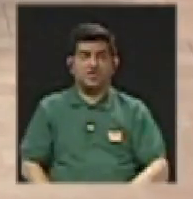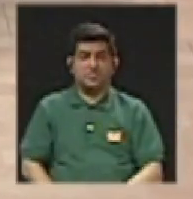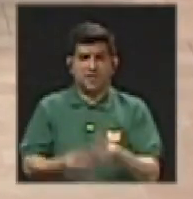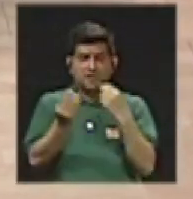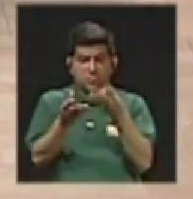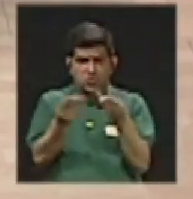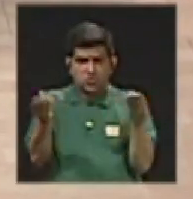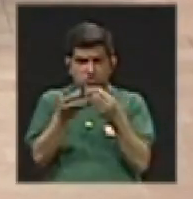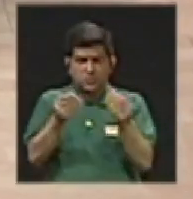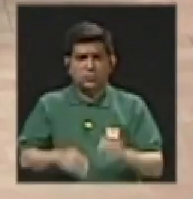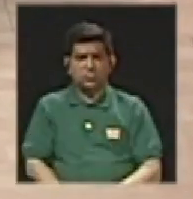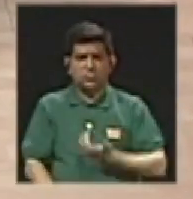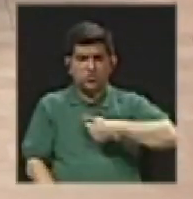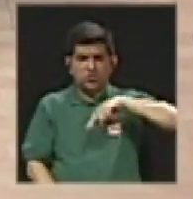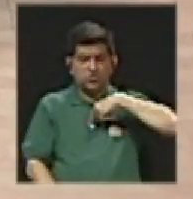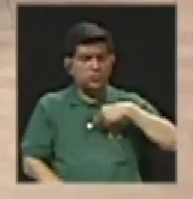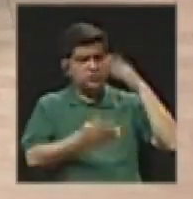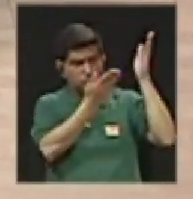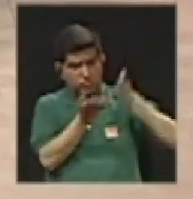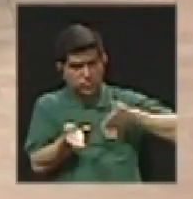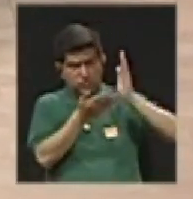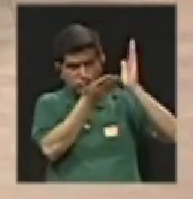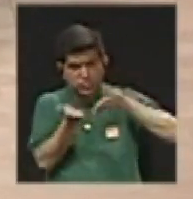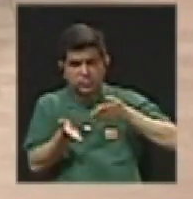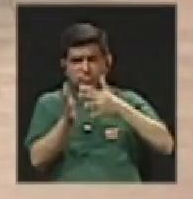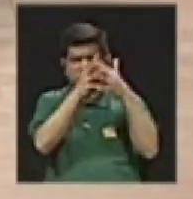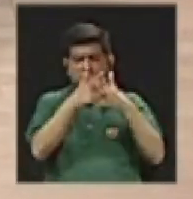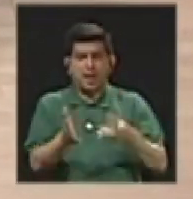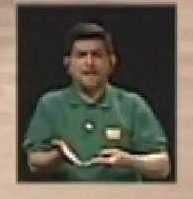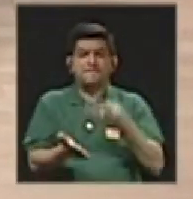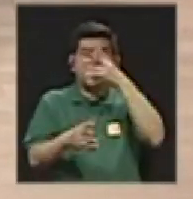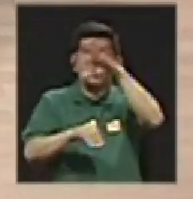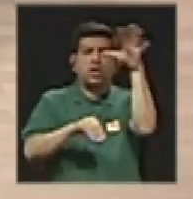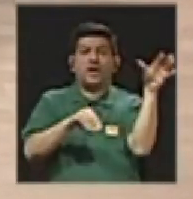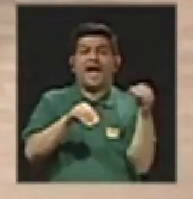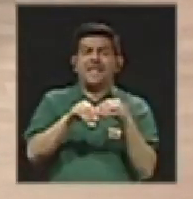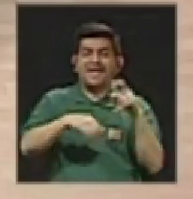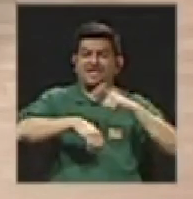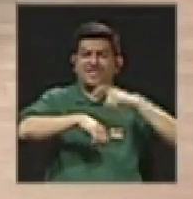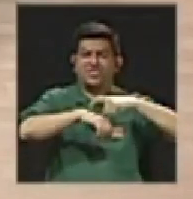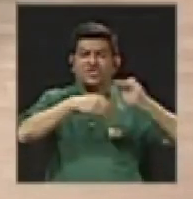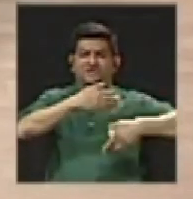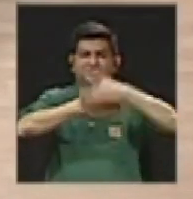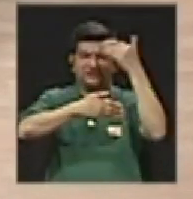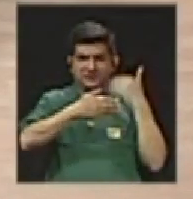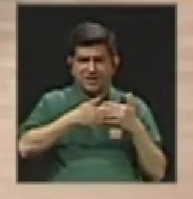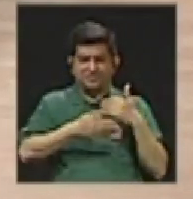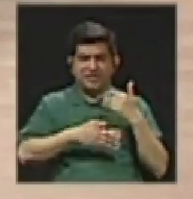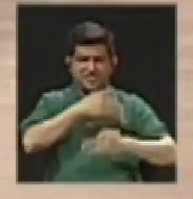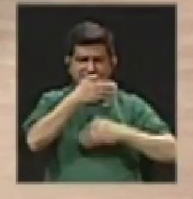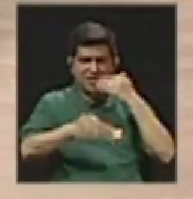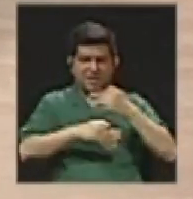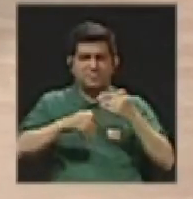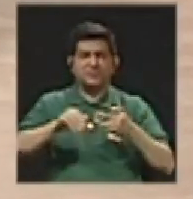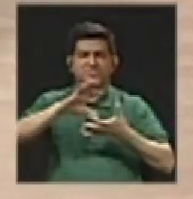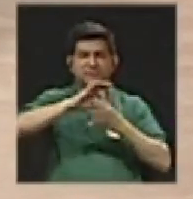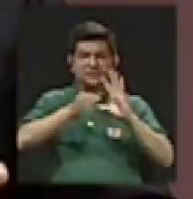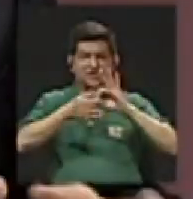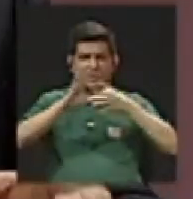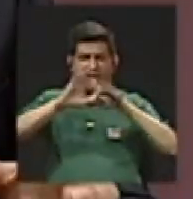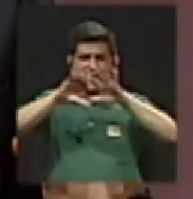de los productos que importamos de Estados Unidos tienen valor que se añadió en etapas anteriores en la cadena global de valor.